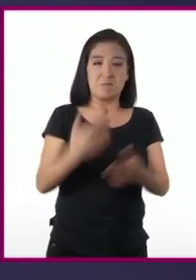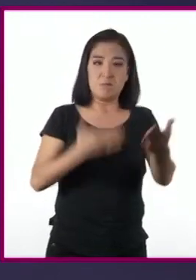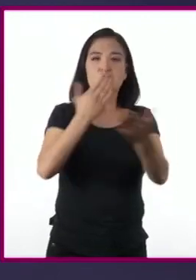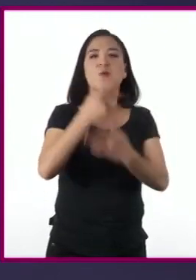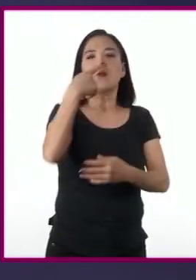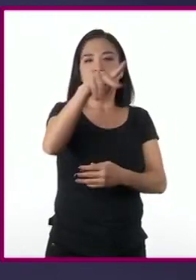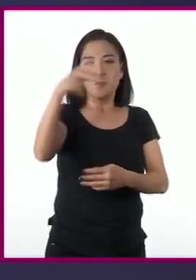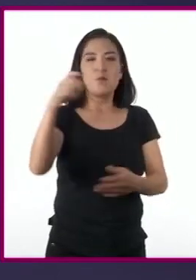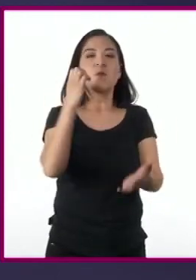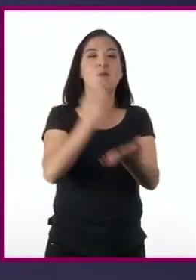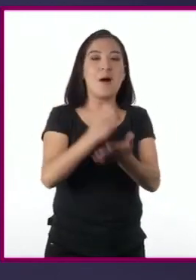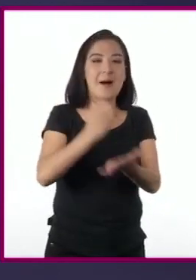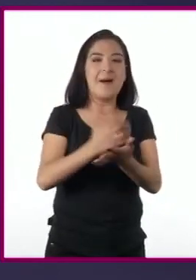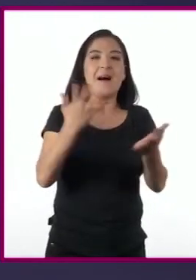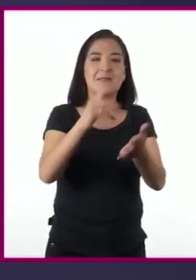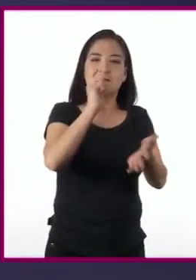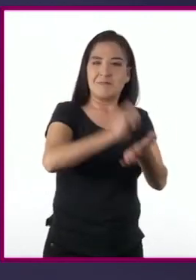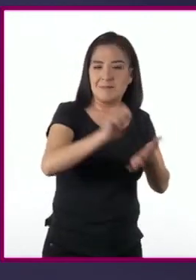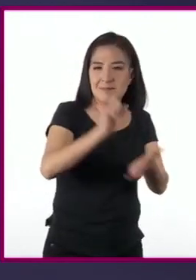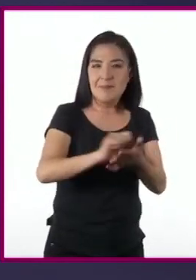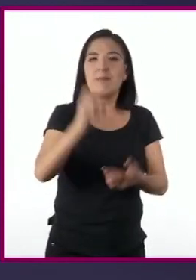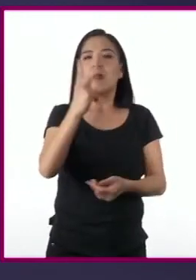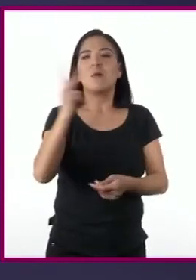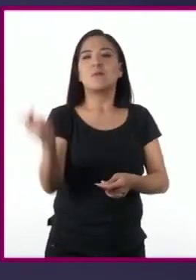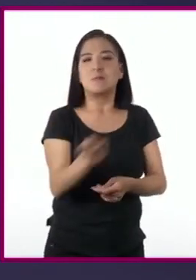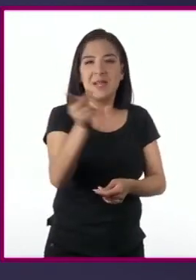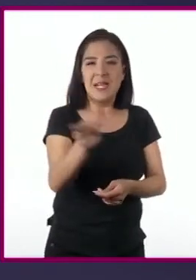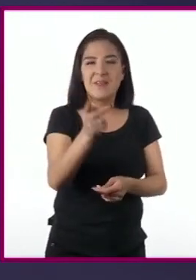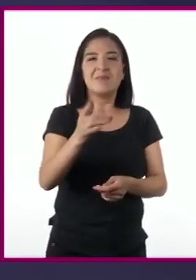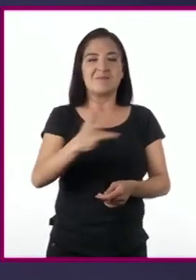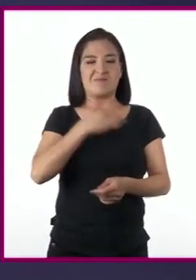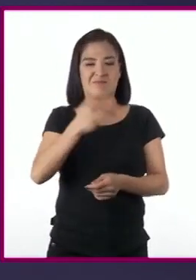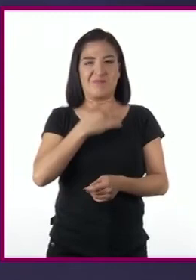cuaderno escriban al menos 2 preguntas que te han